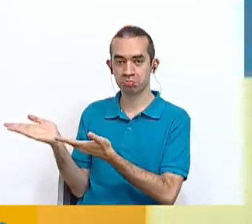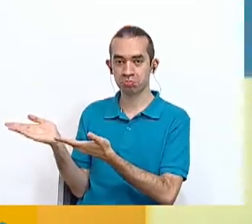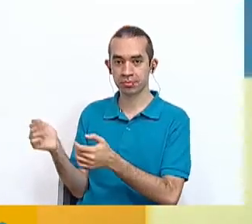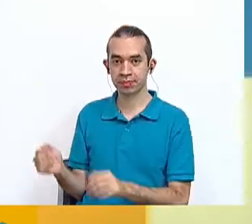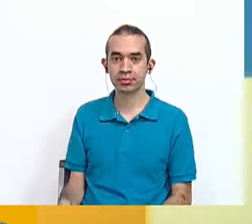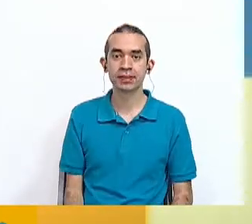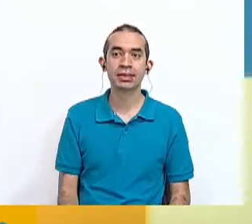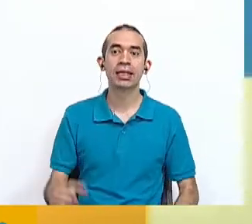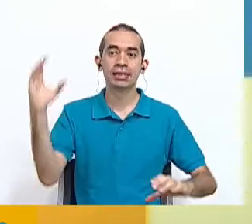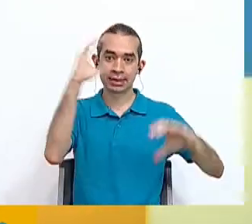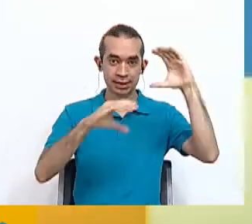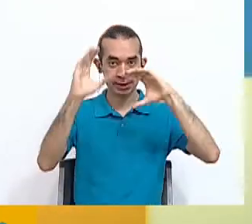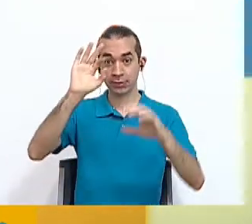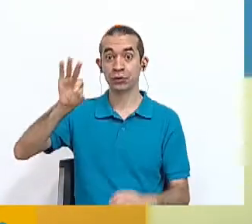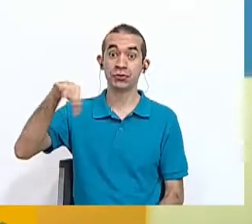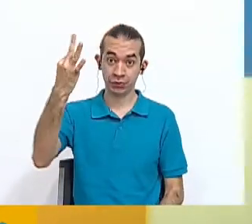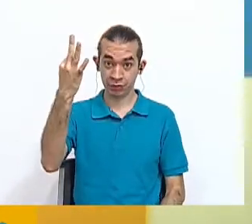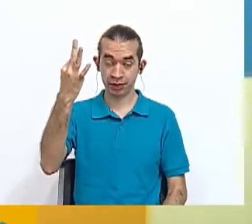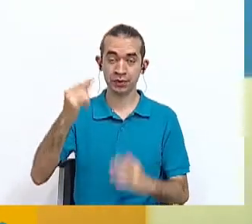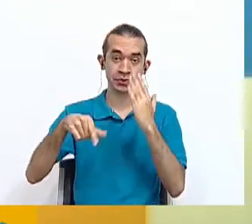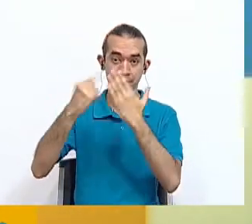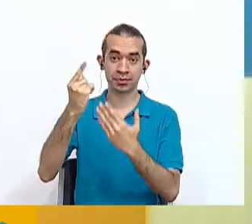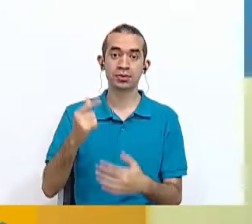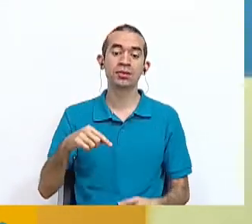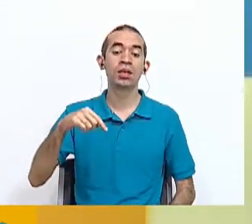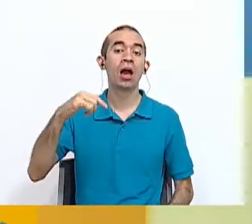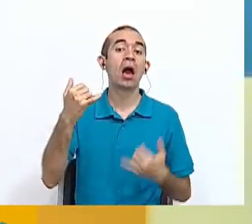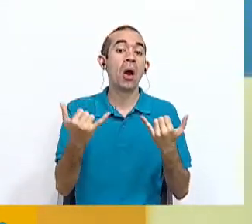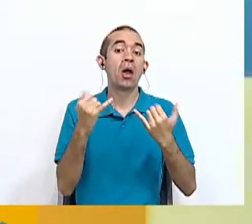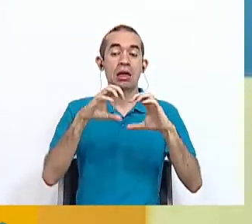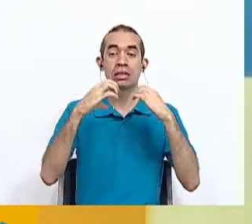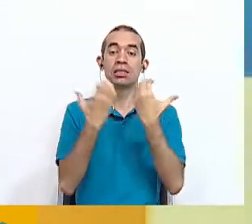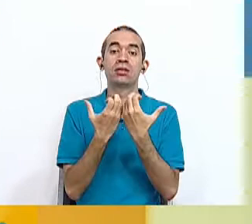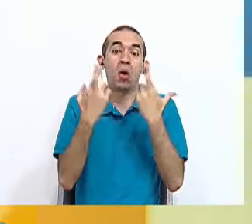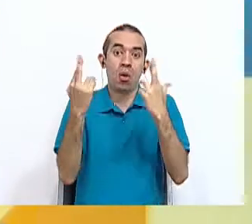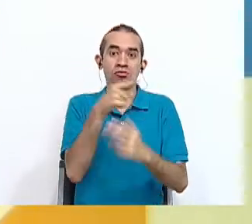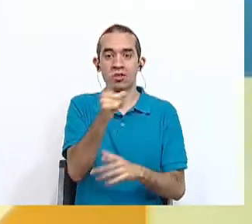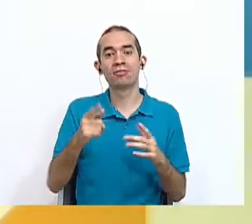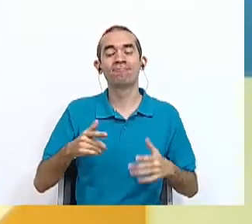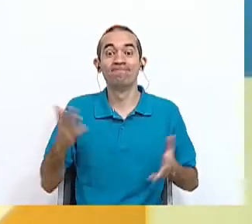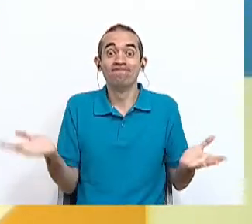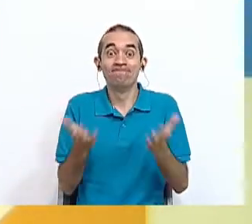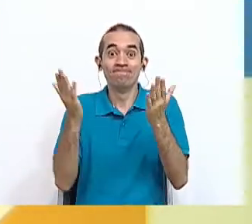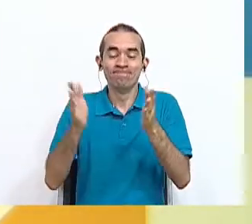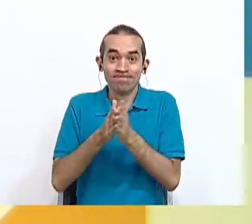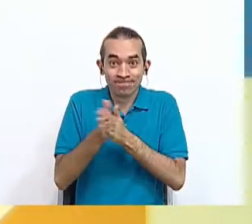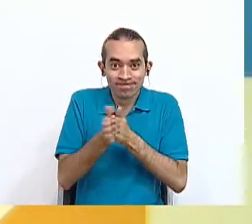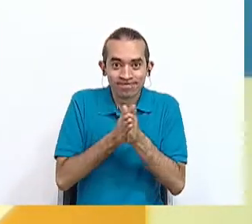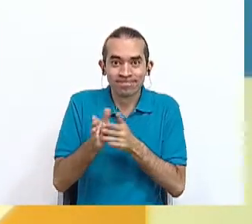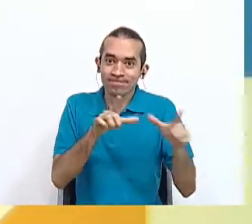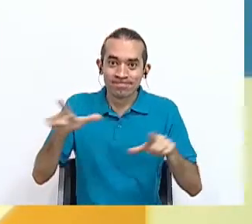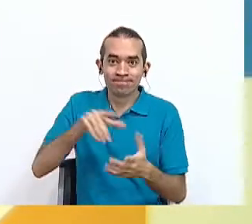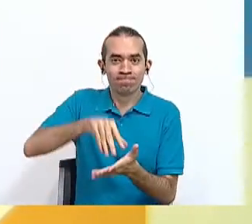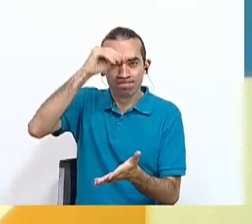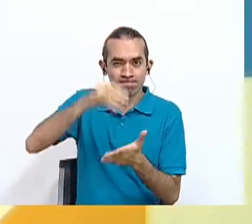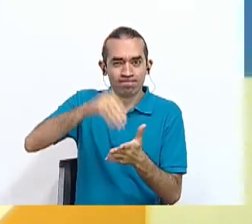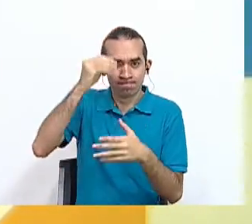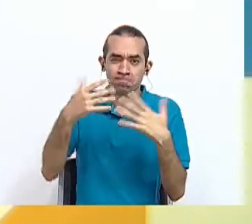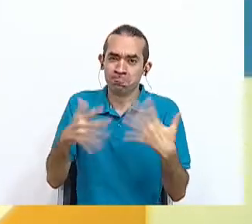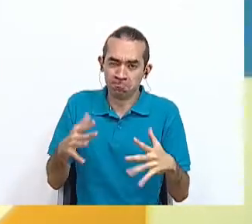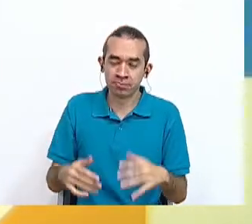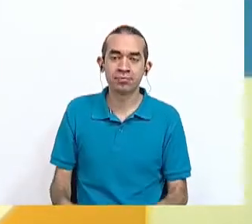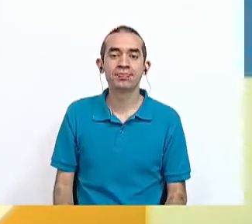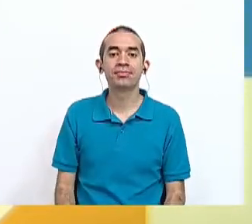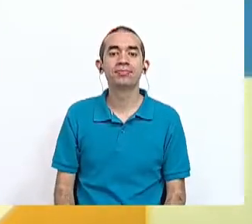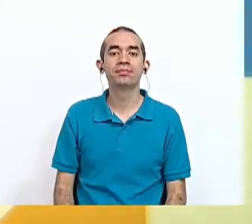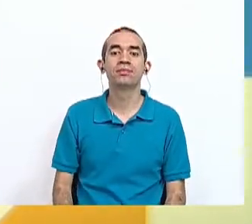Ciencias Noveno. En esta clase espero que se encuentren súper motivados y listos para aprender muchísimo. Es importante